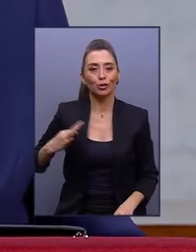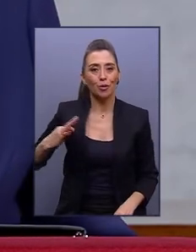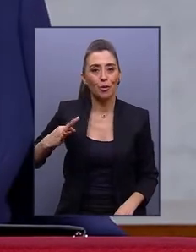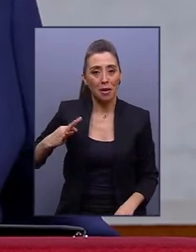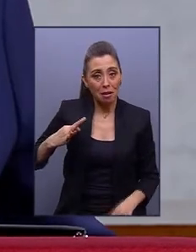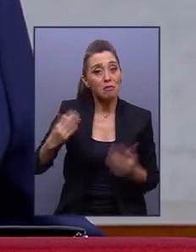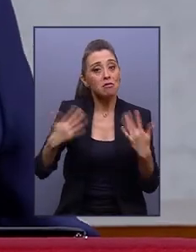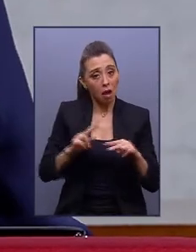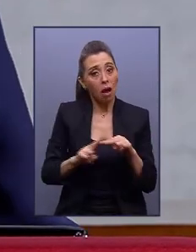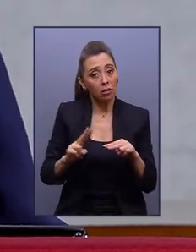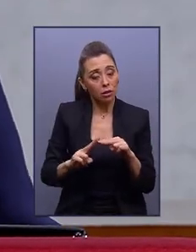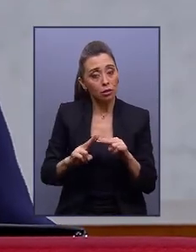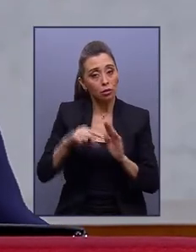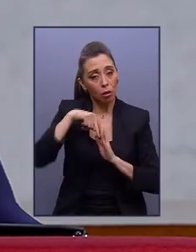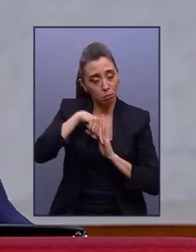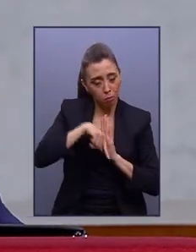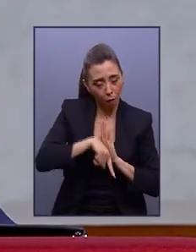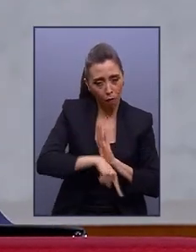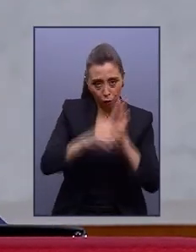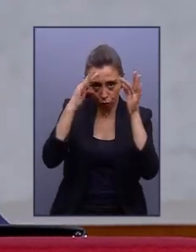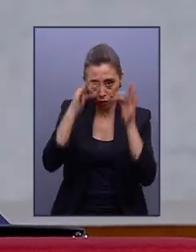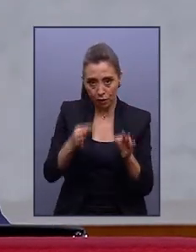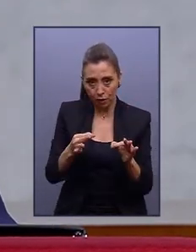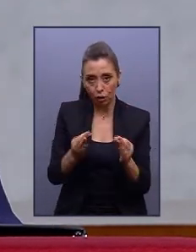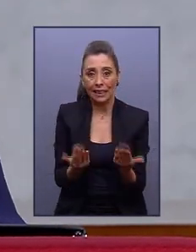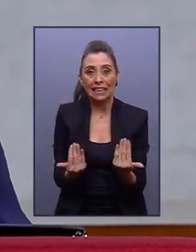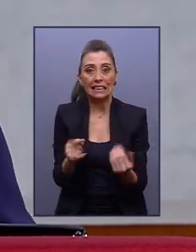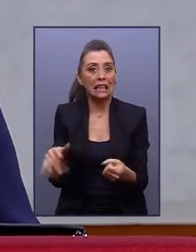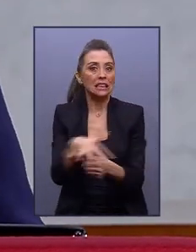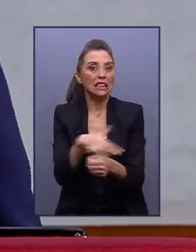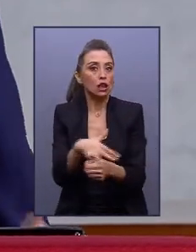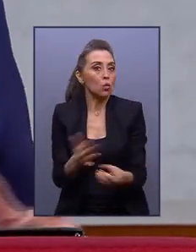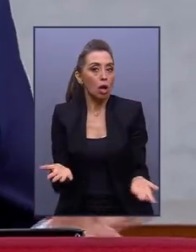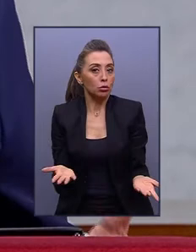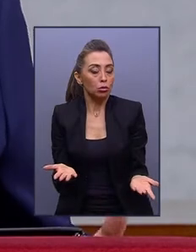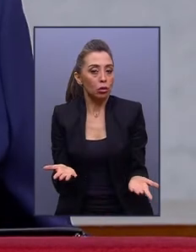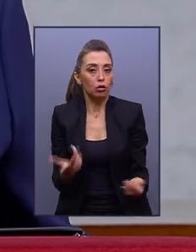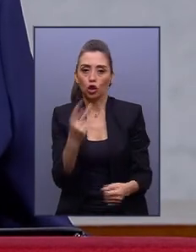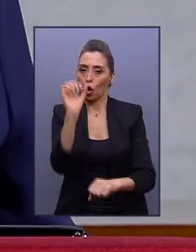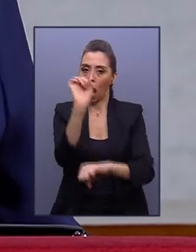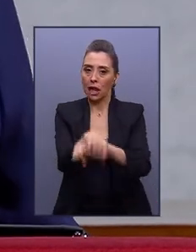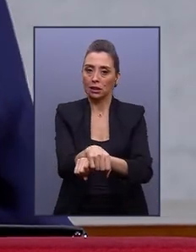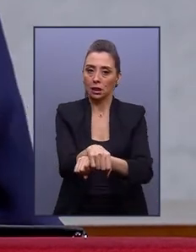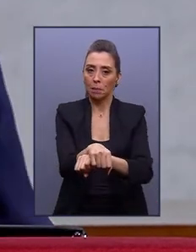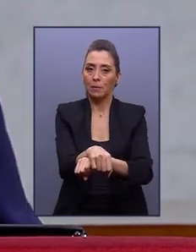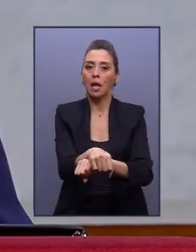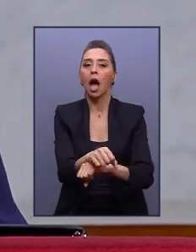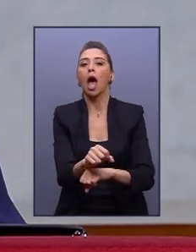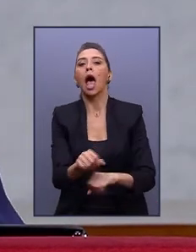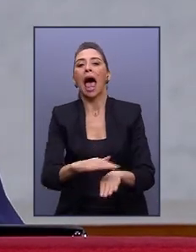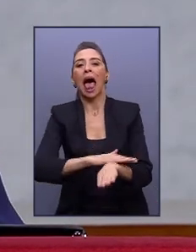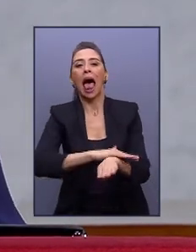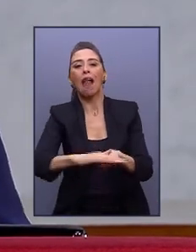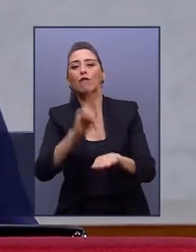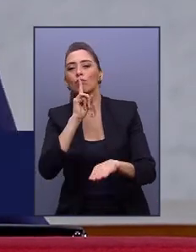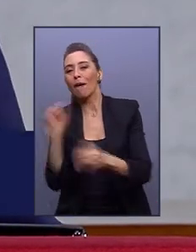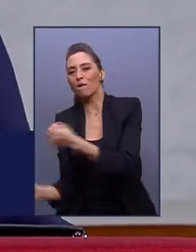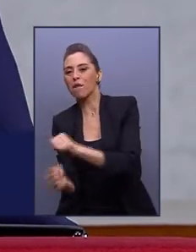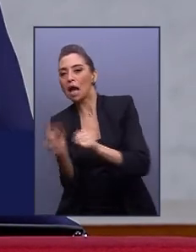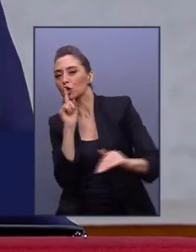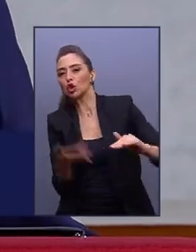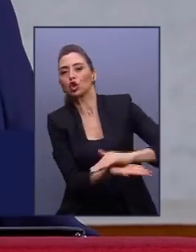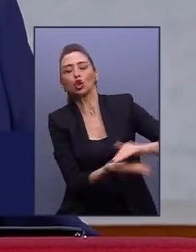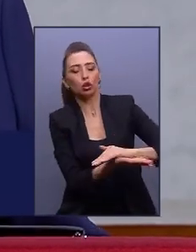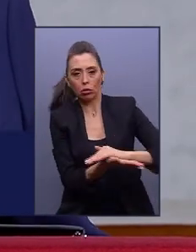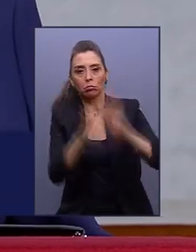así hemos actuado con la profundidad y decisión que requería la situación. No hemos aceptado que se esconda la basura debajo de la alfombra.